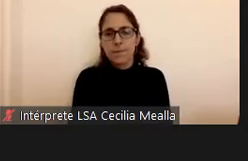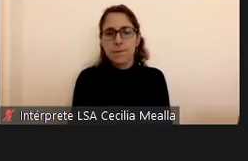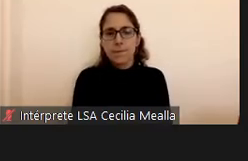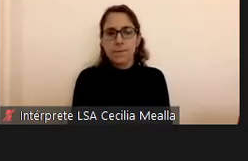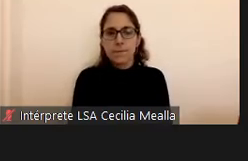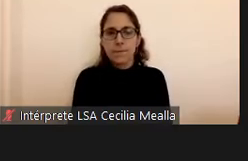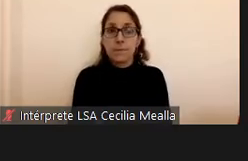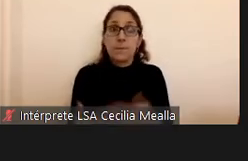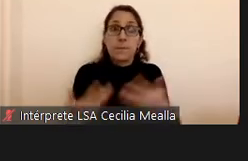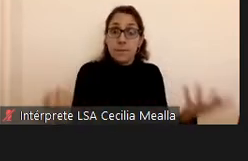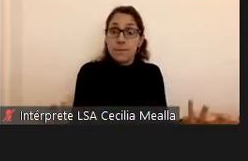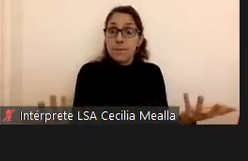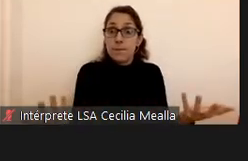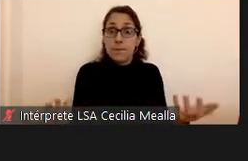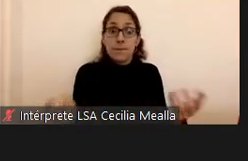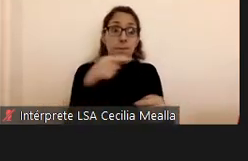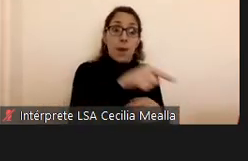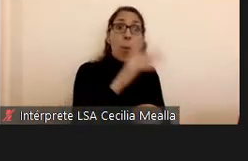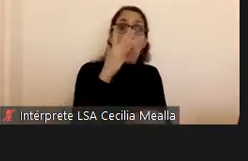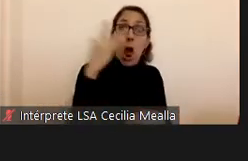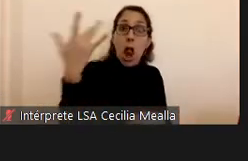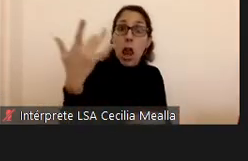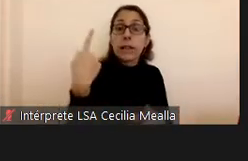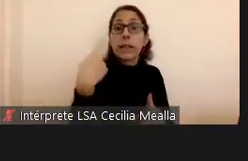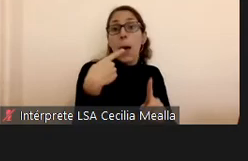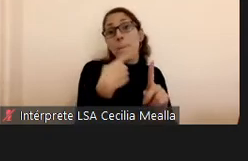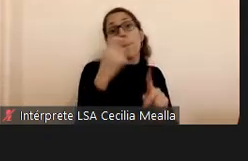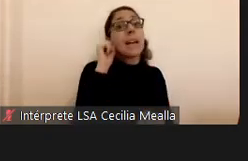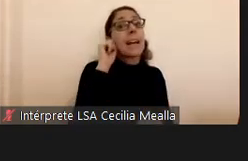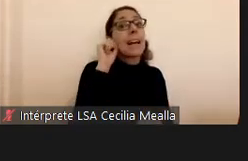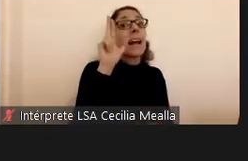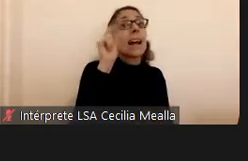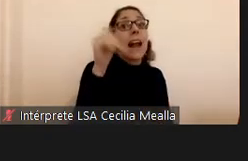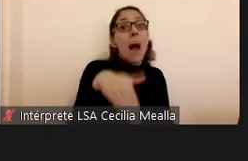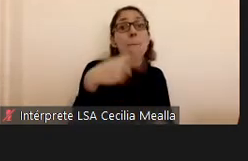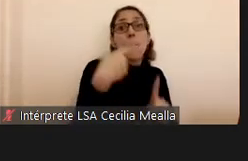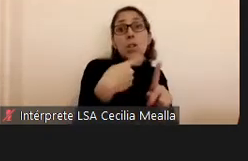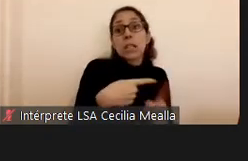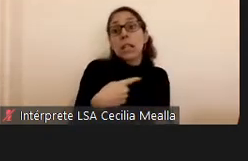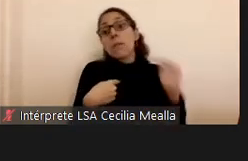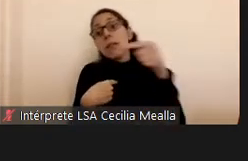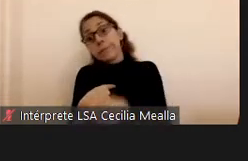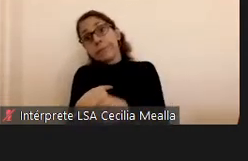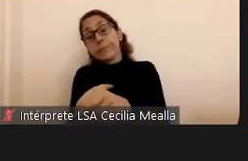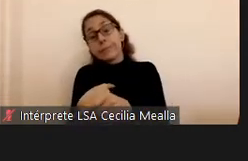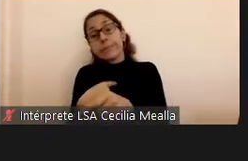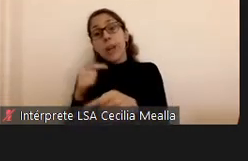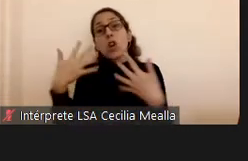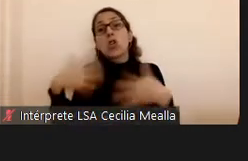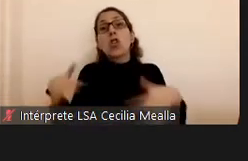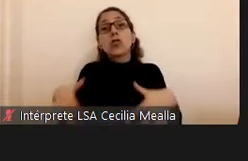Si estas son las violetas son las gram positivas, las rosas, ¿cuáles son?